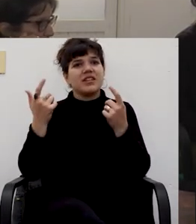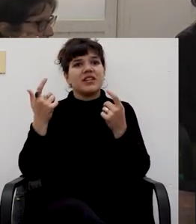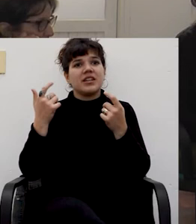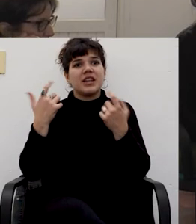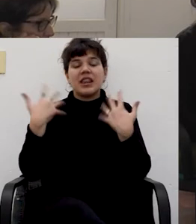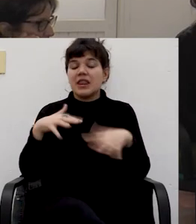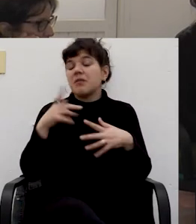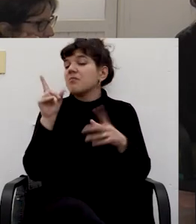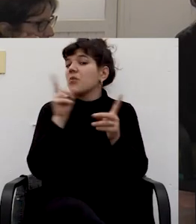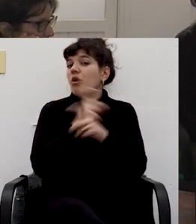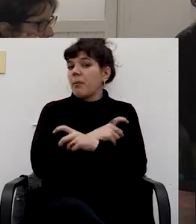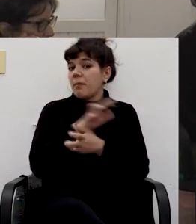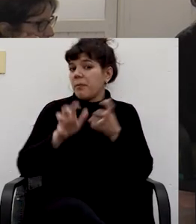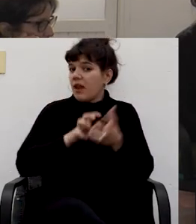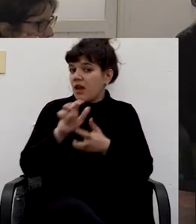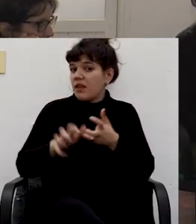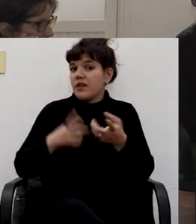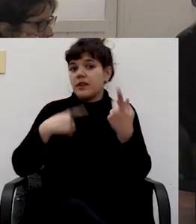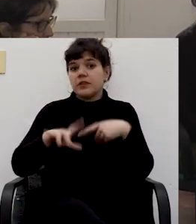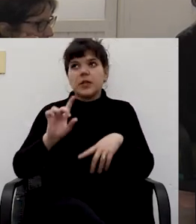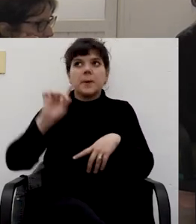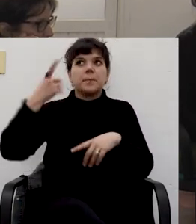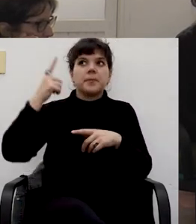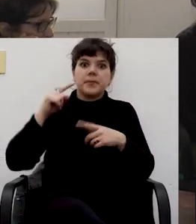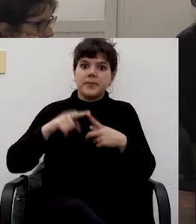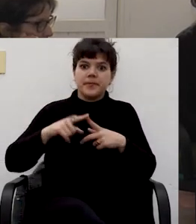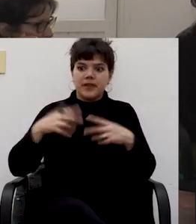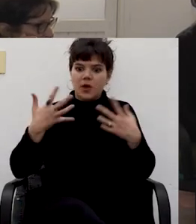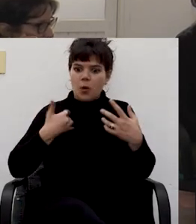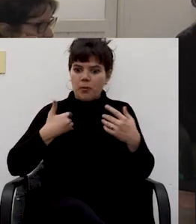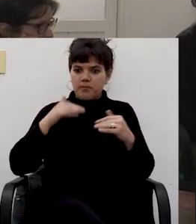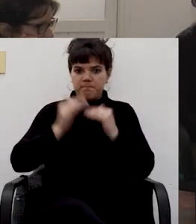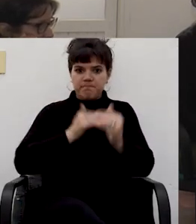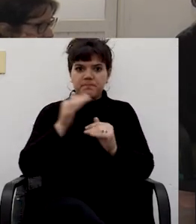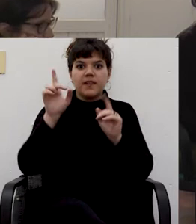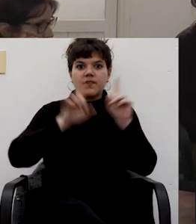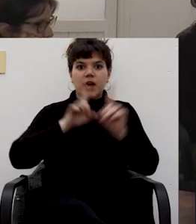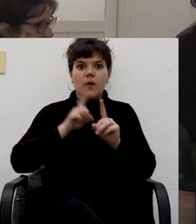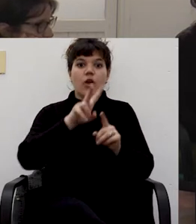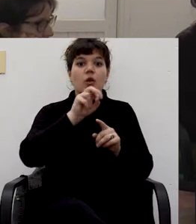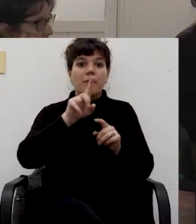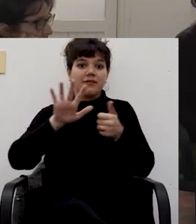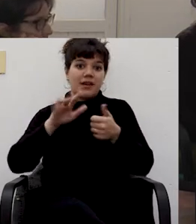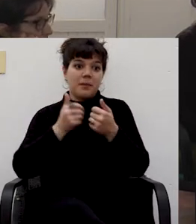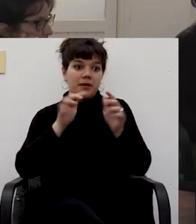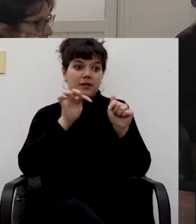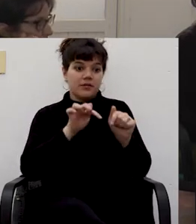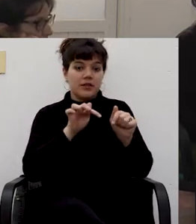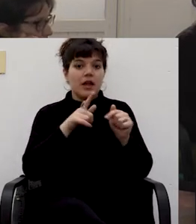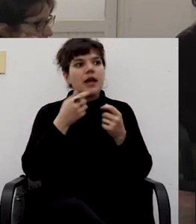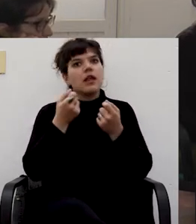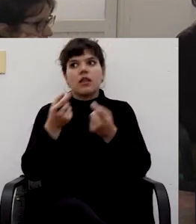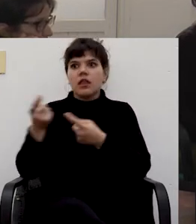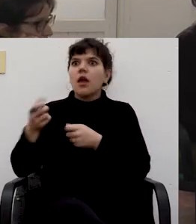muchísima complejidad. Entonces, lo primero que empezó a hacer la universidad a partir del 2016 fue empezar a garantizar esta